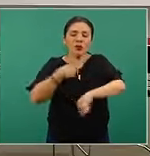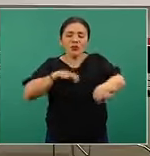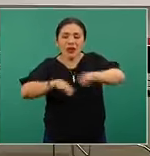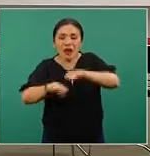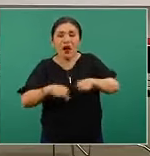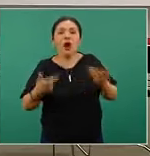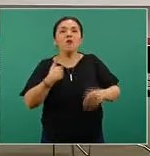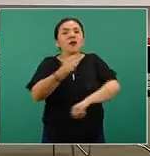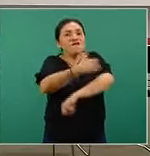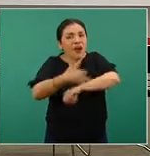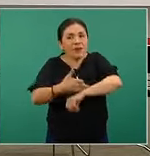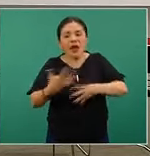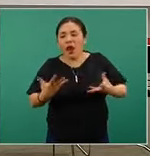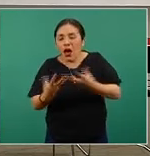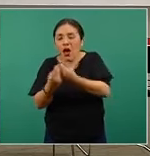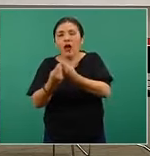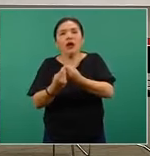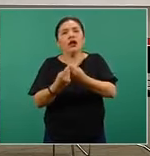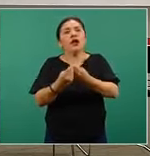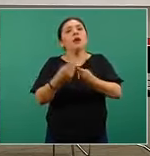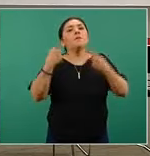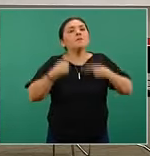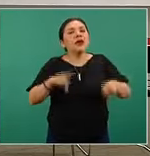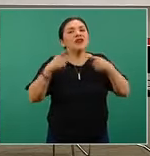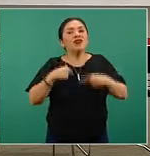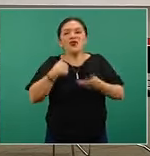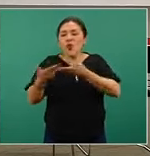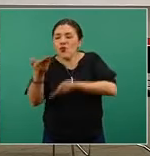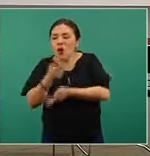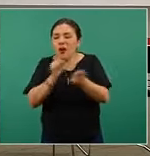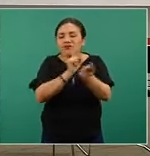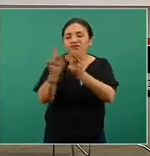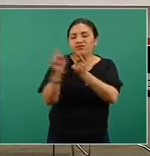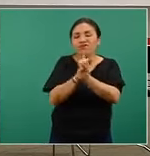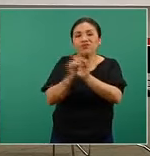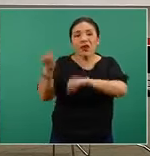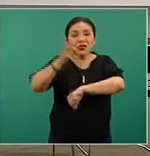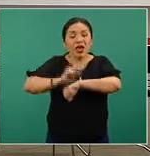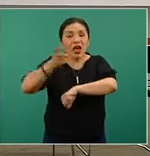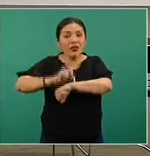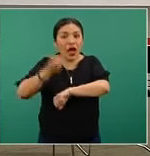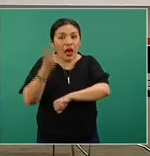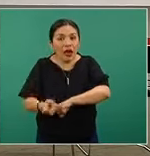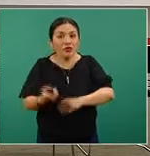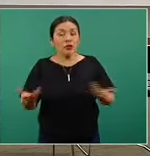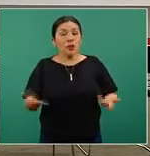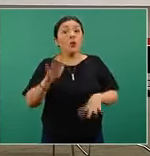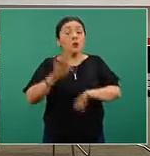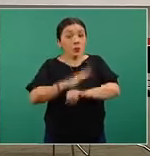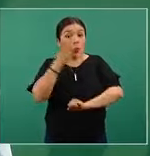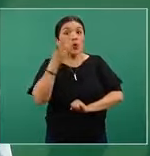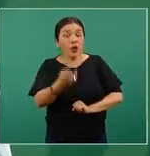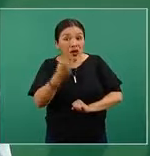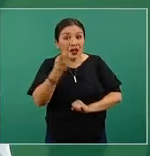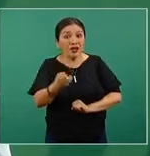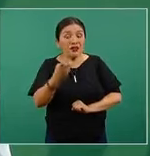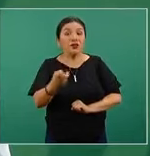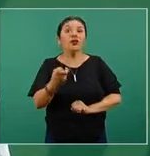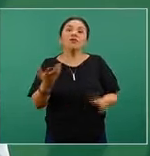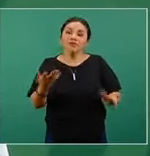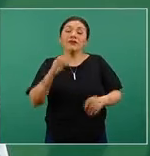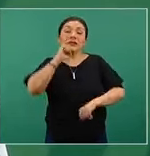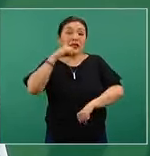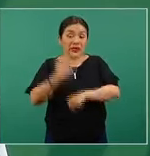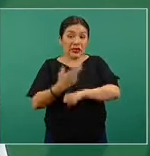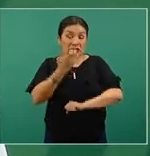a nuestros familiares a las personas con las que convivimos día a día no y es por eso que la